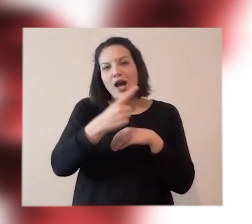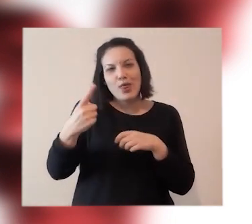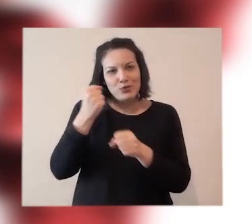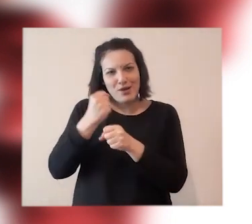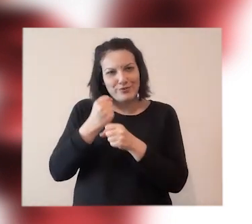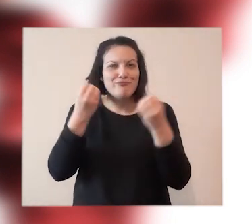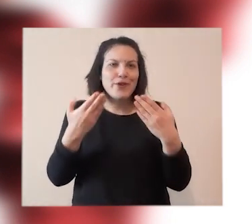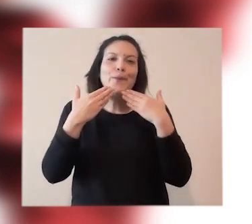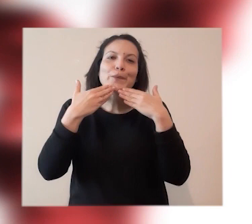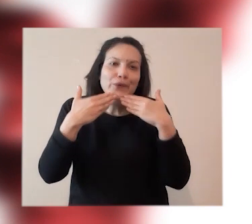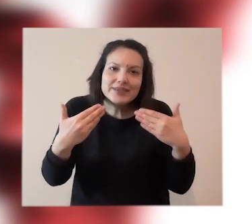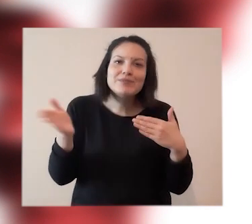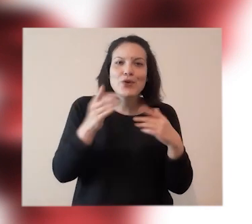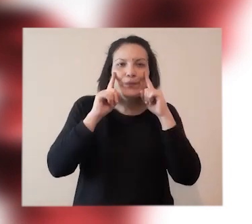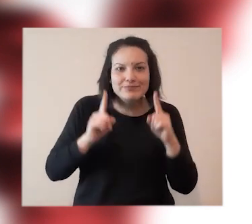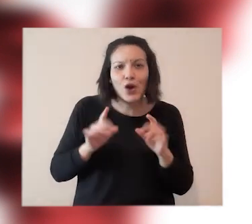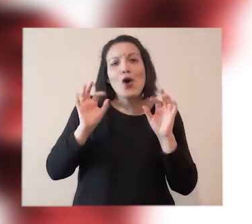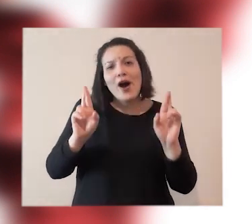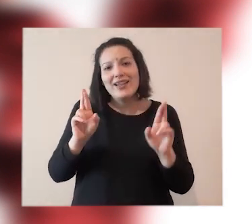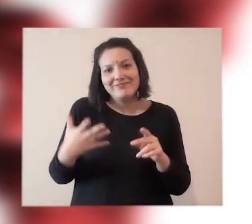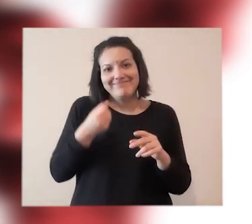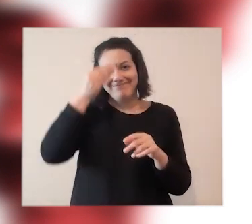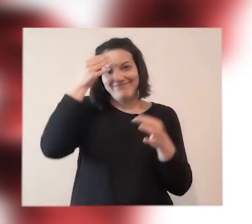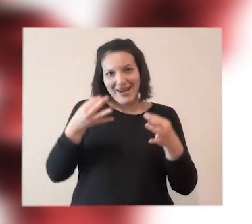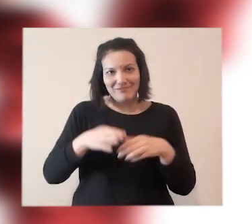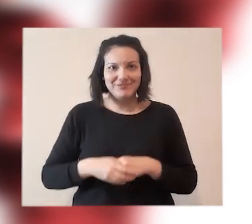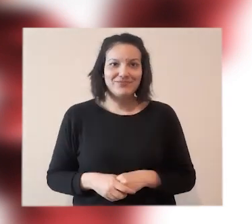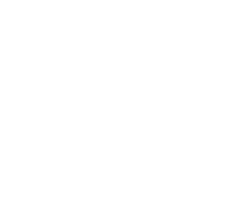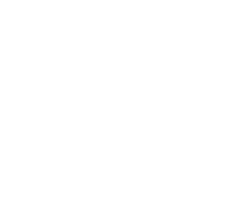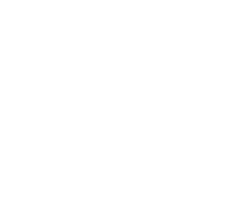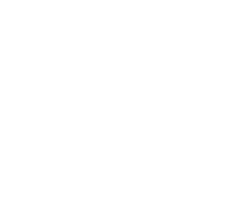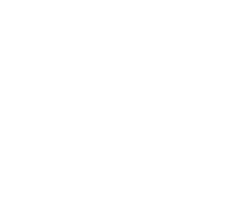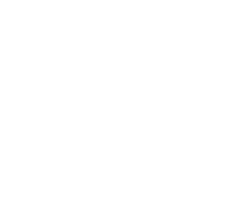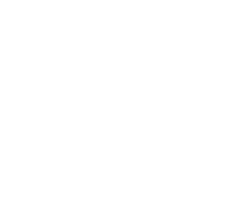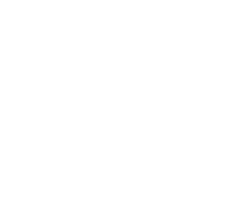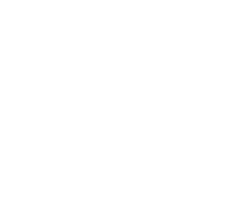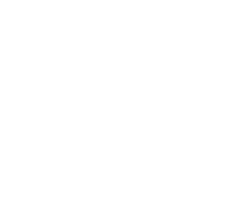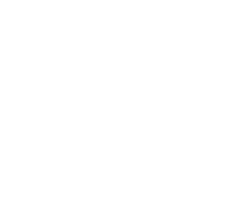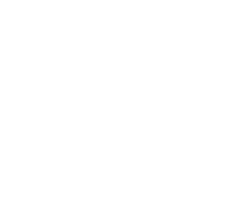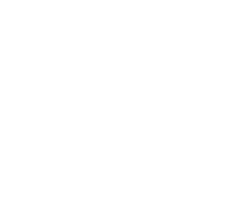lugares de trabajo. Así que bueno, desde ya muchísimas gracias y espero que les sea útil.